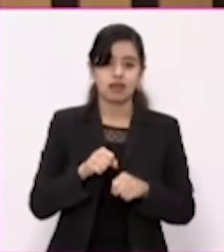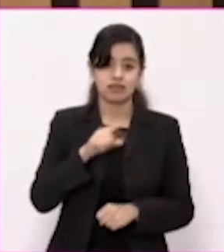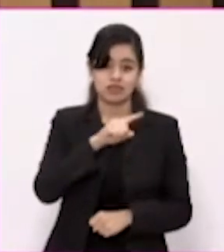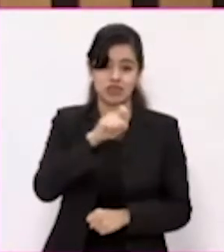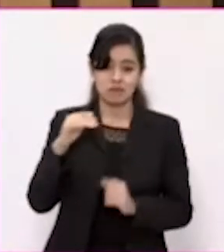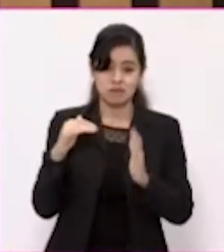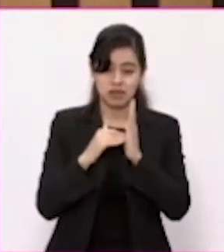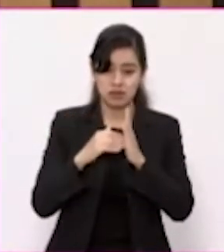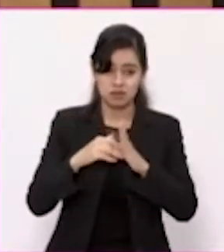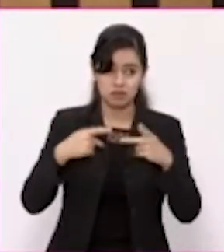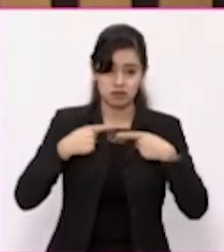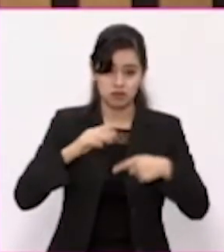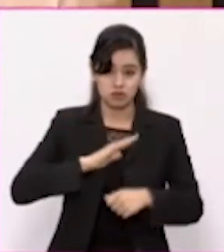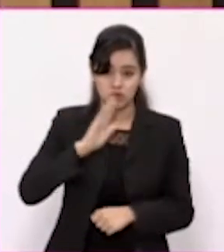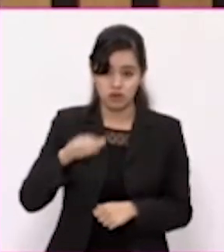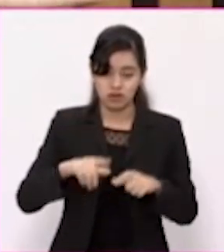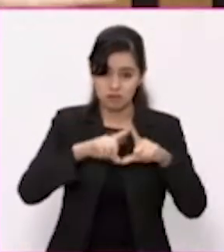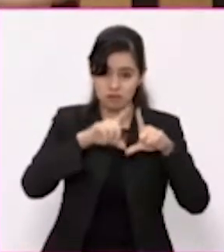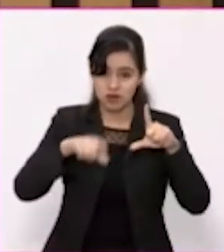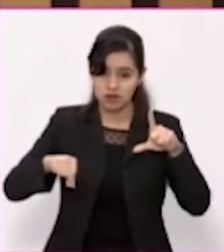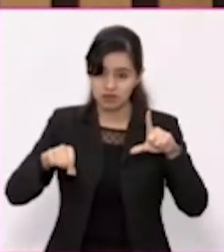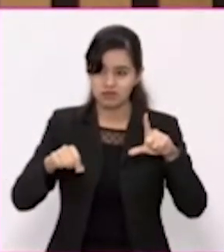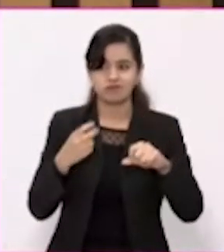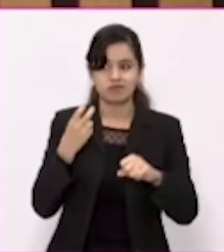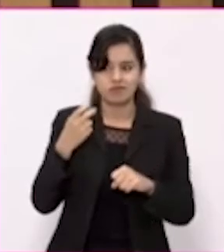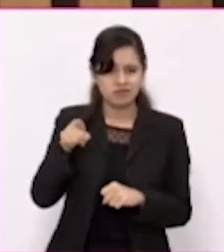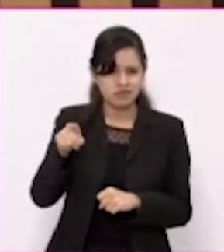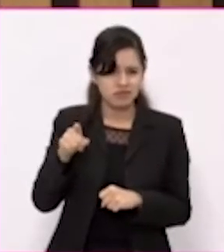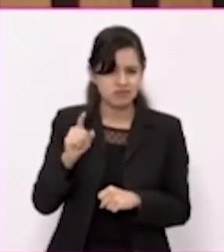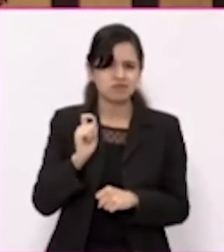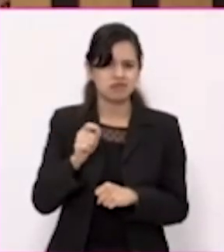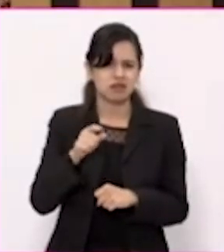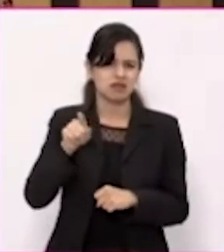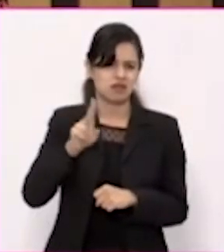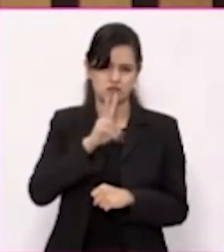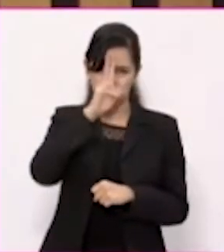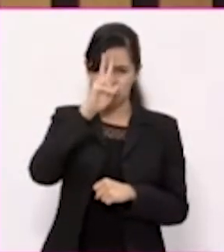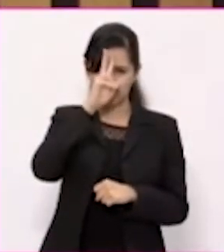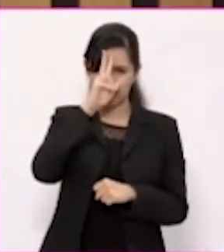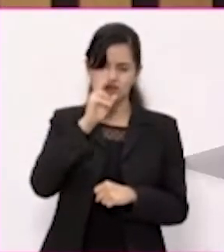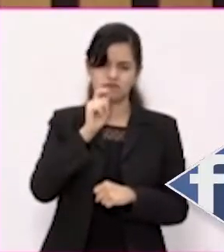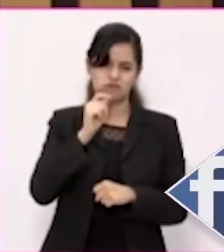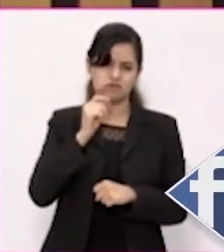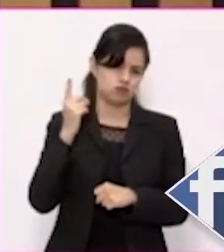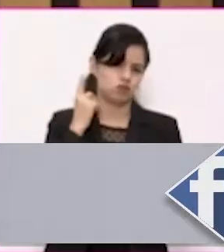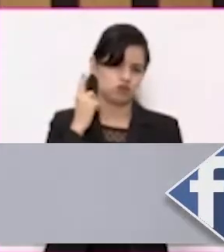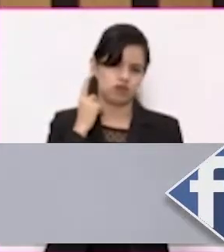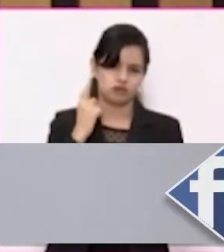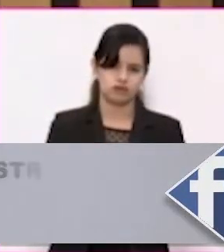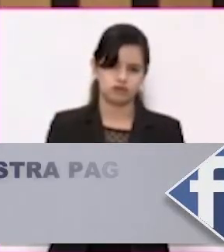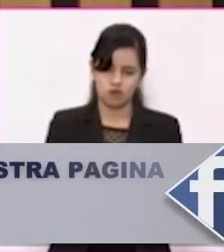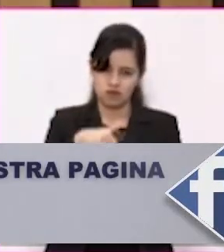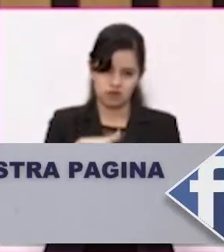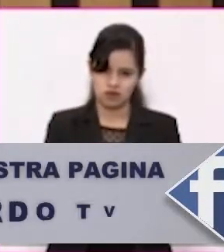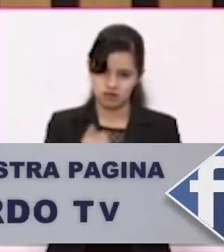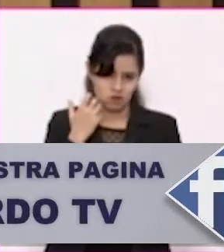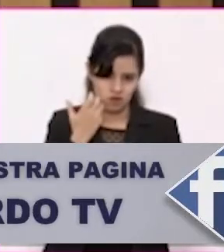muertos en el país y esta es la respuesta prepotente y violenta de un legislador. Por